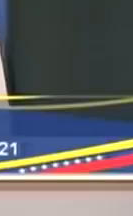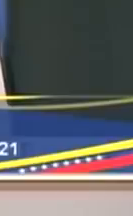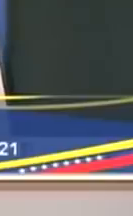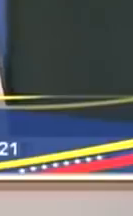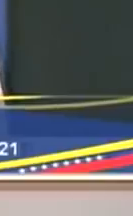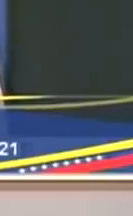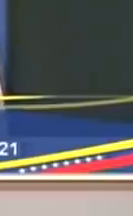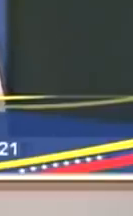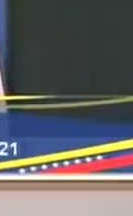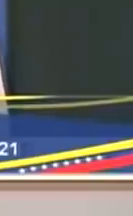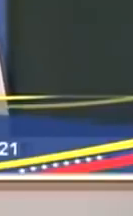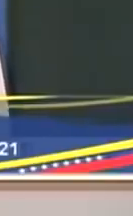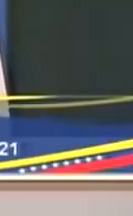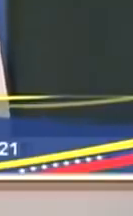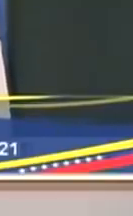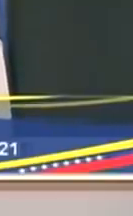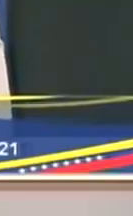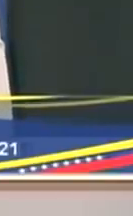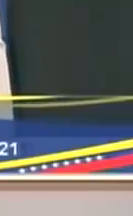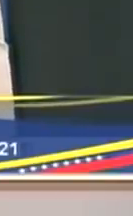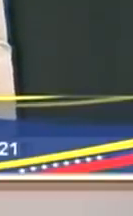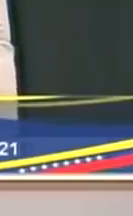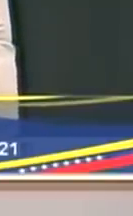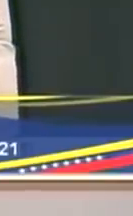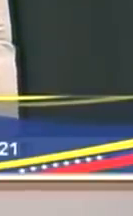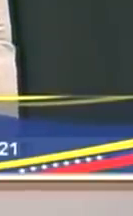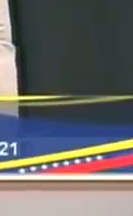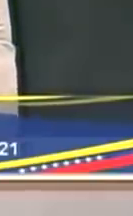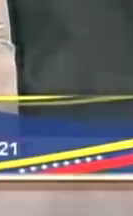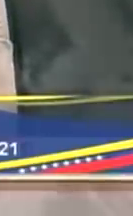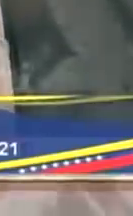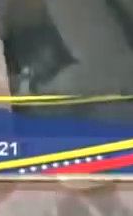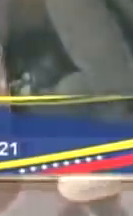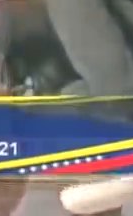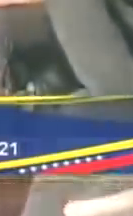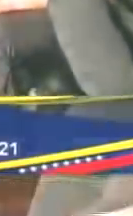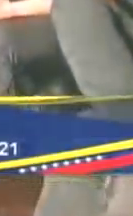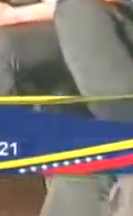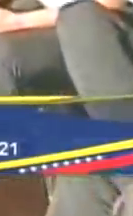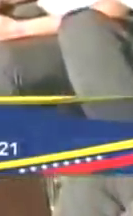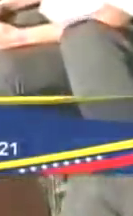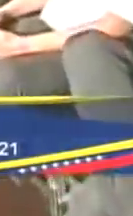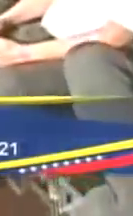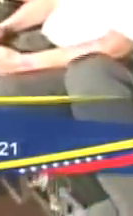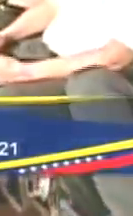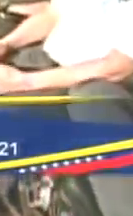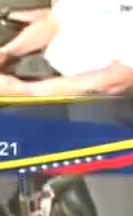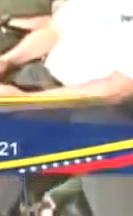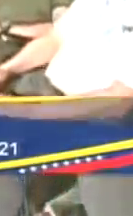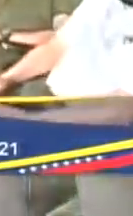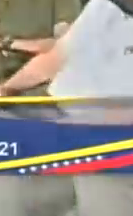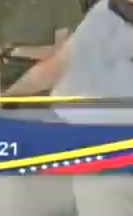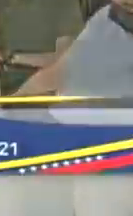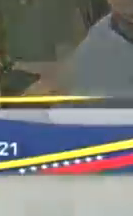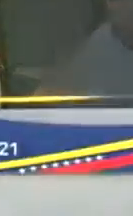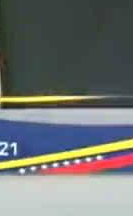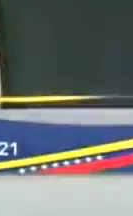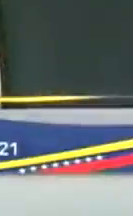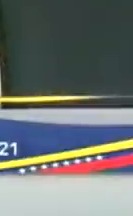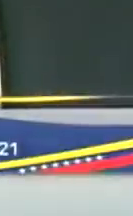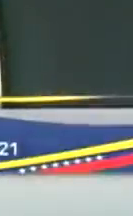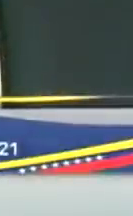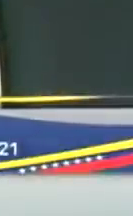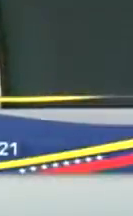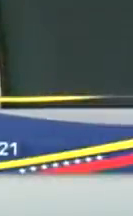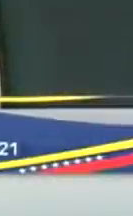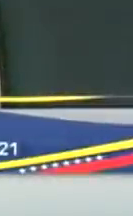los centros de investigación, con las academias y universidades, con las escuelas y el semillero científico, pero sobre todo